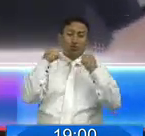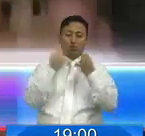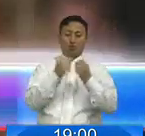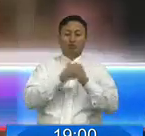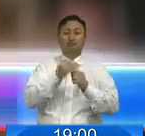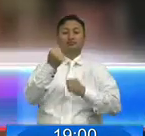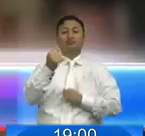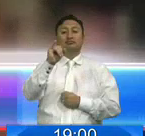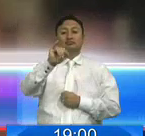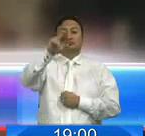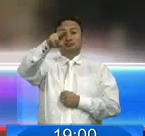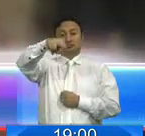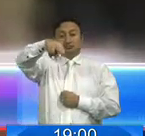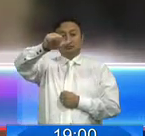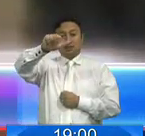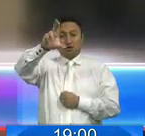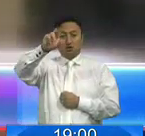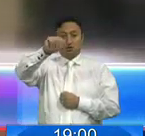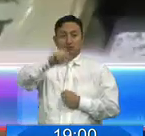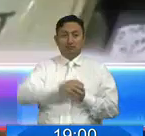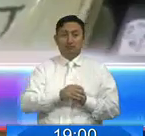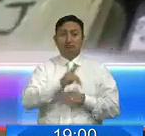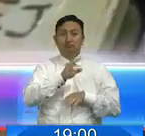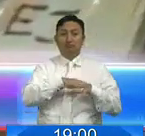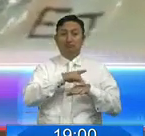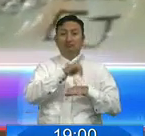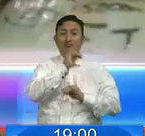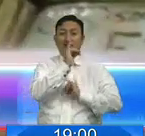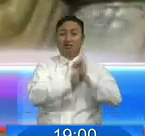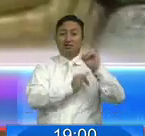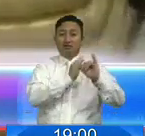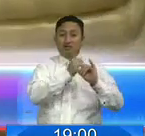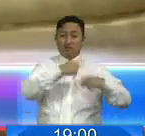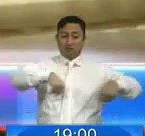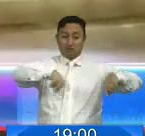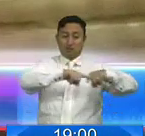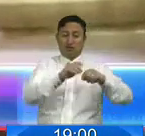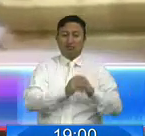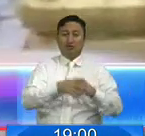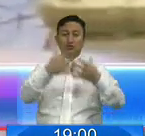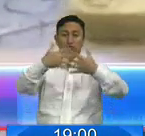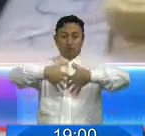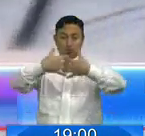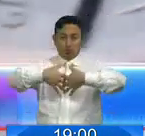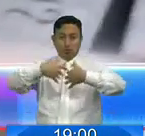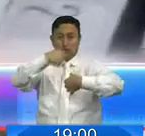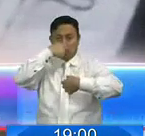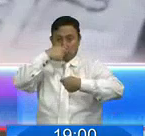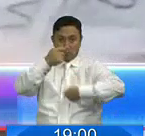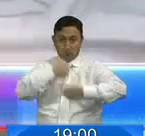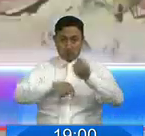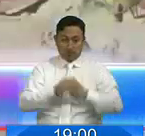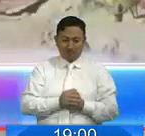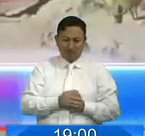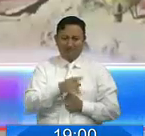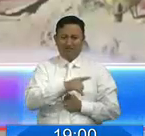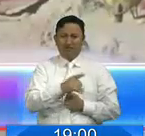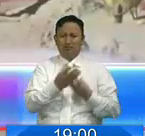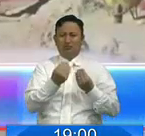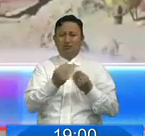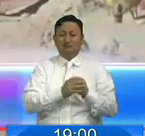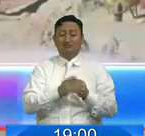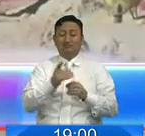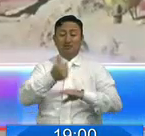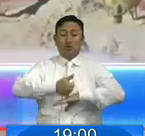El narcotraficante, conocido por su poder en el mundo de la producción y distribución de droga, se burló en varias ocasiones